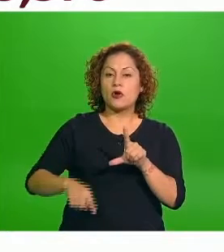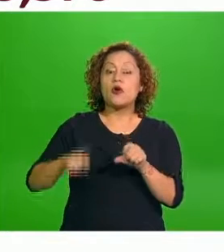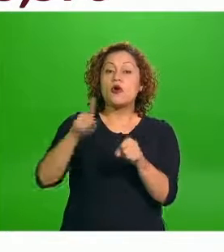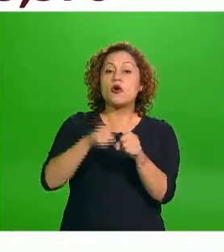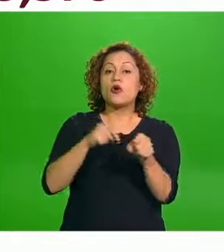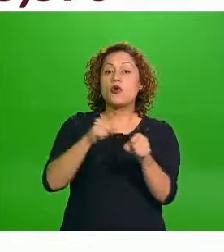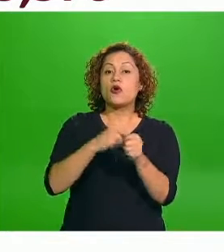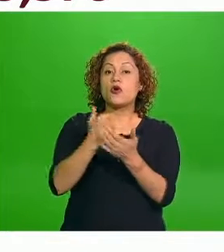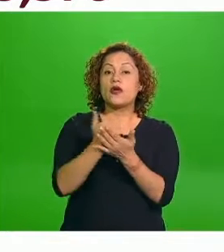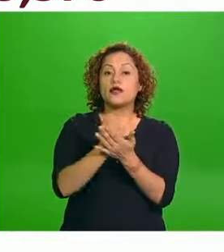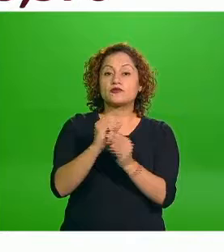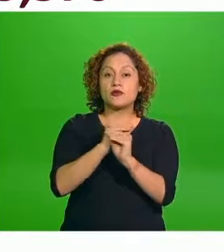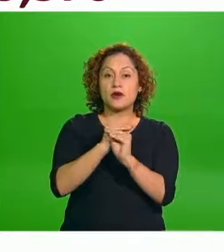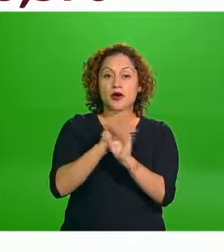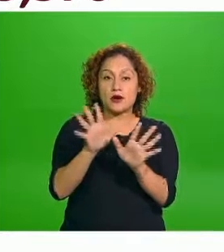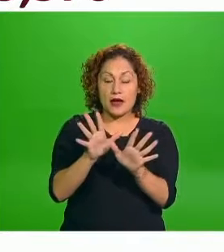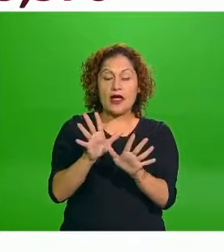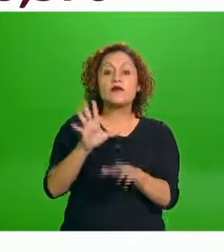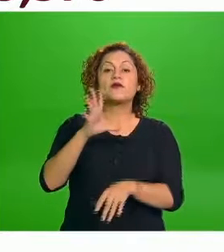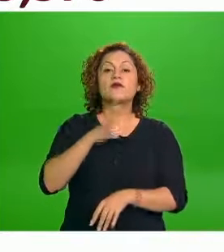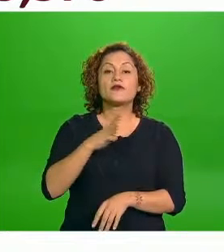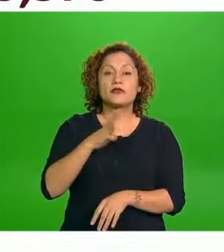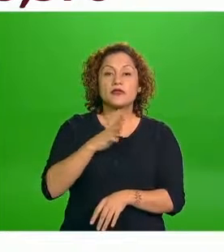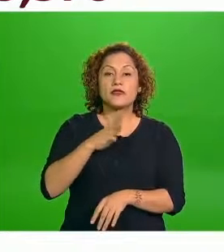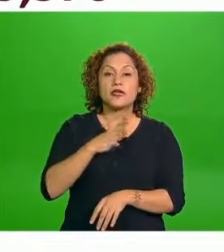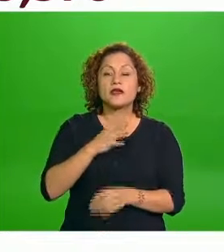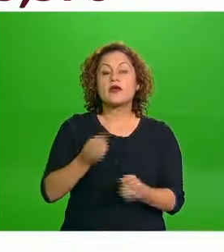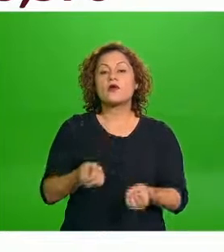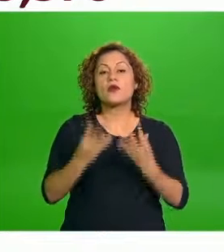claro, identificamos a los más de